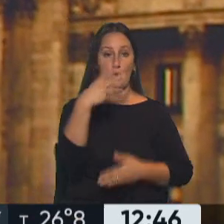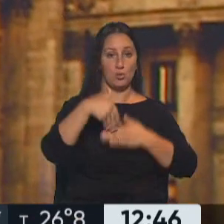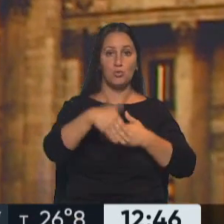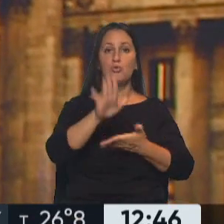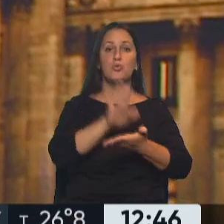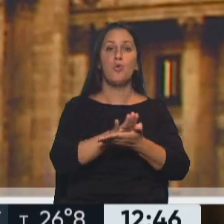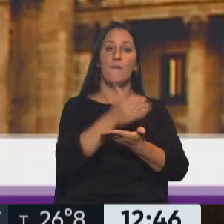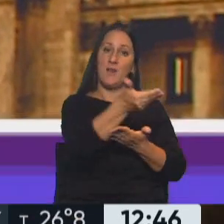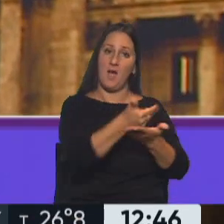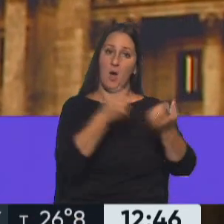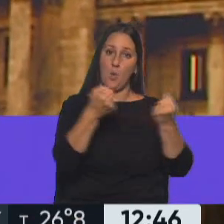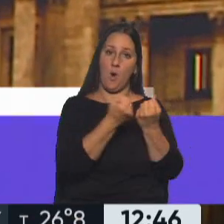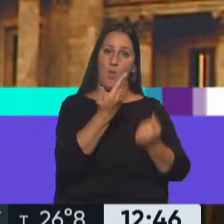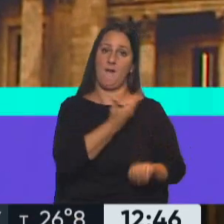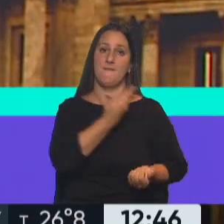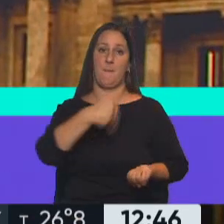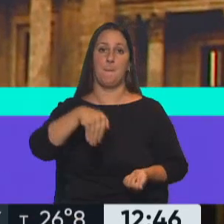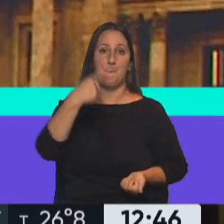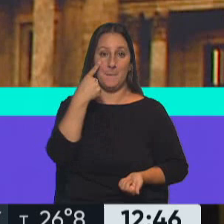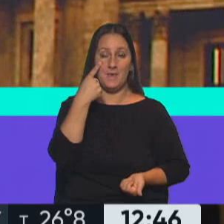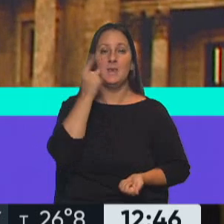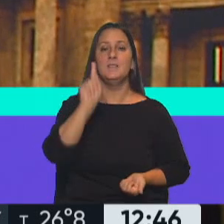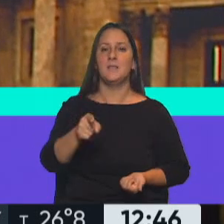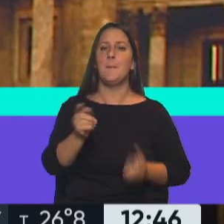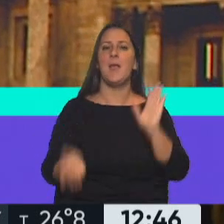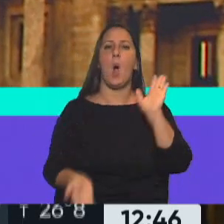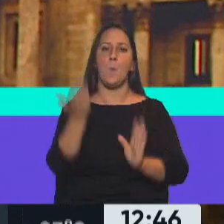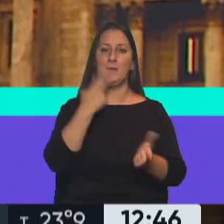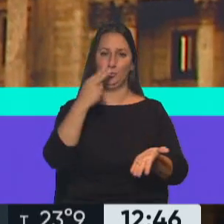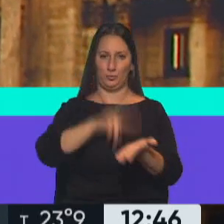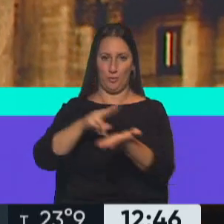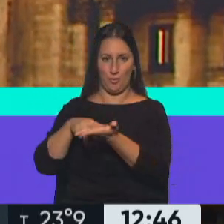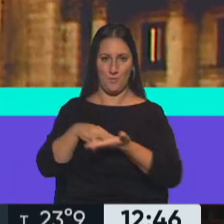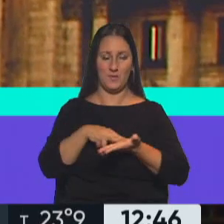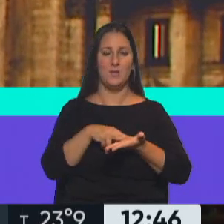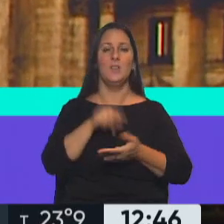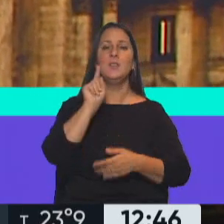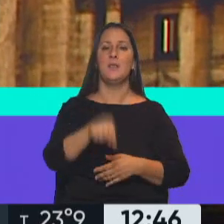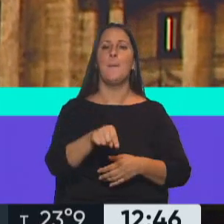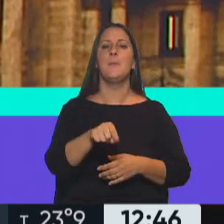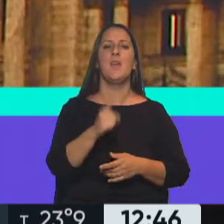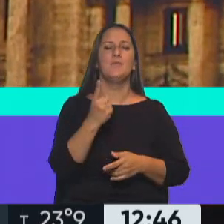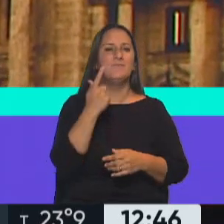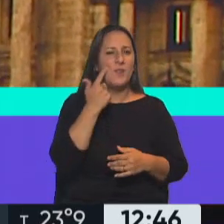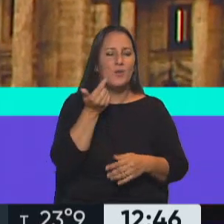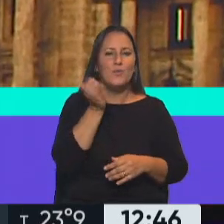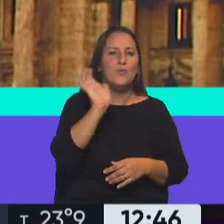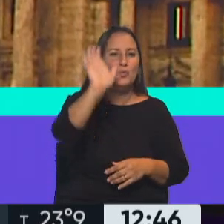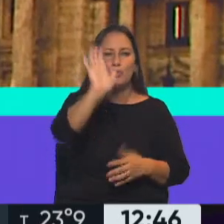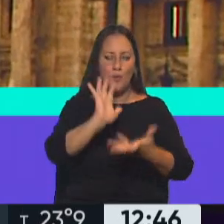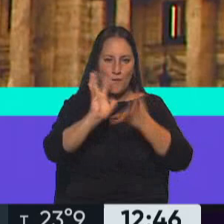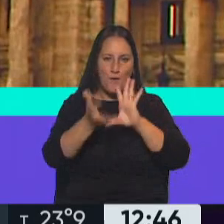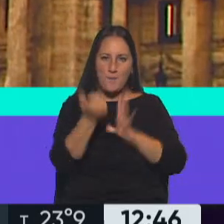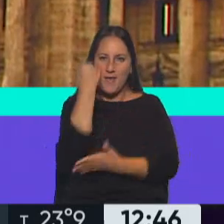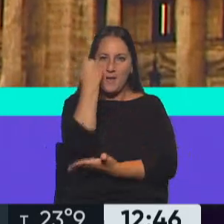del acuerdo con el Fondo Monetario Internacional, también en materia del aumento de tarifas y en relación a hacia dónde va el modelo